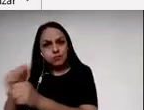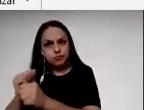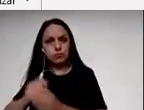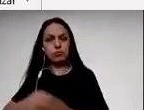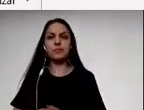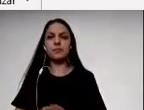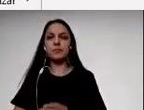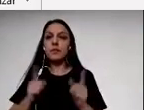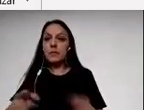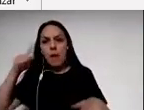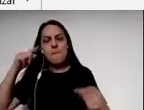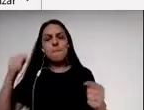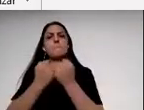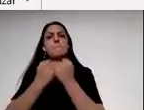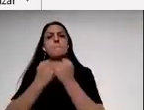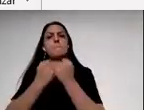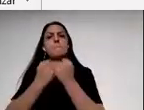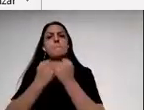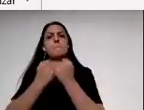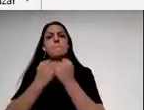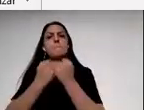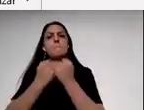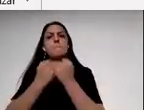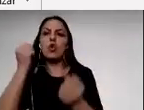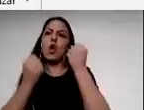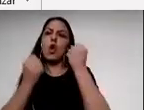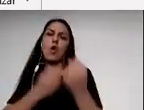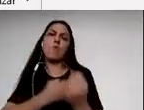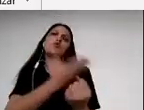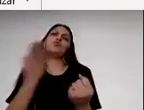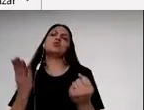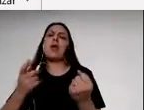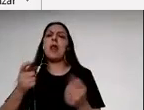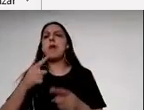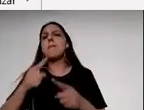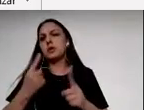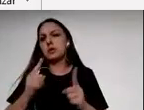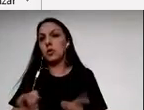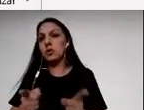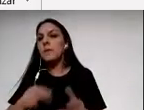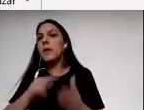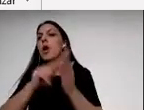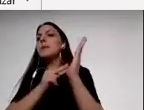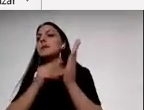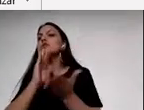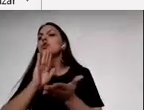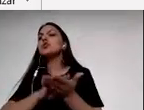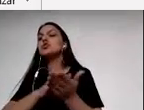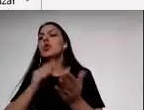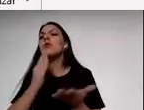y derechos económicos y sociales y la Convención sobre los Derechos del Niño, donde tenemos la observación 17.